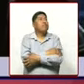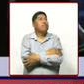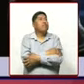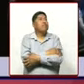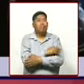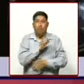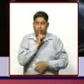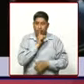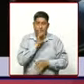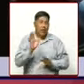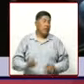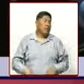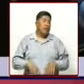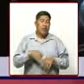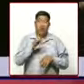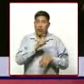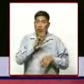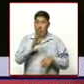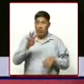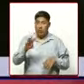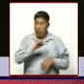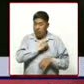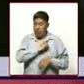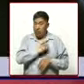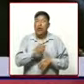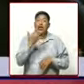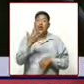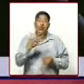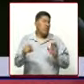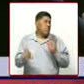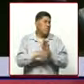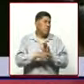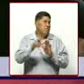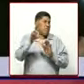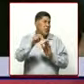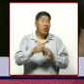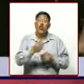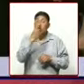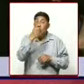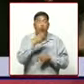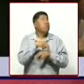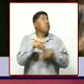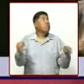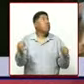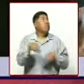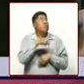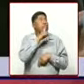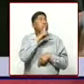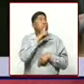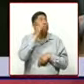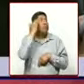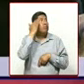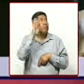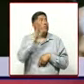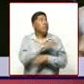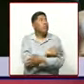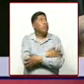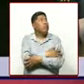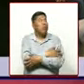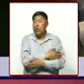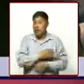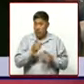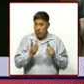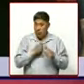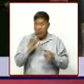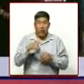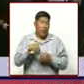Abstención es la palabra. 144 a favor, 5 en contra y una abstención. Es el resultado de la primera votación